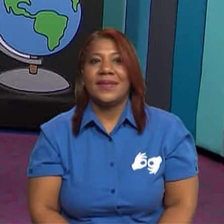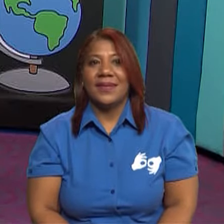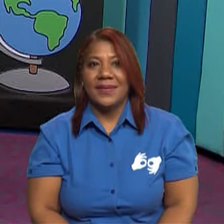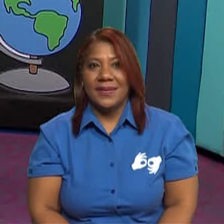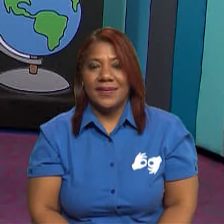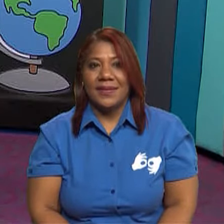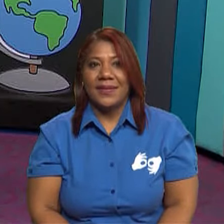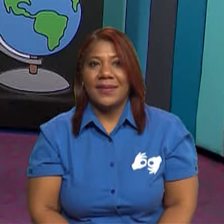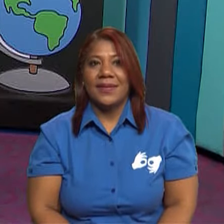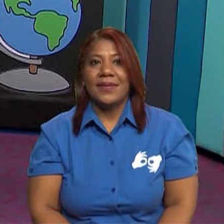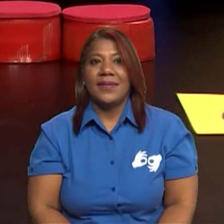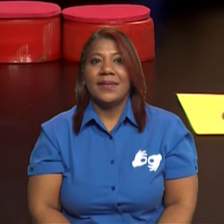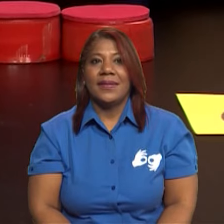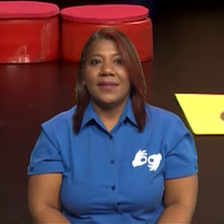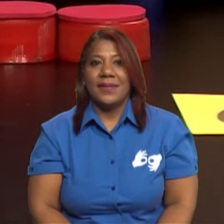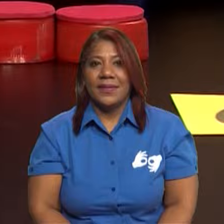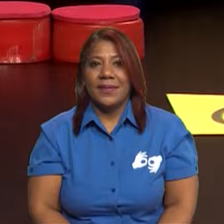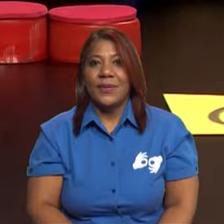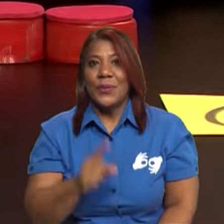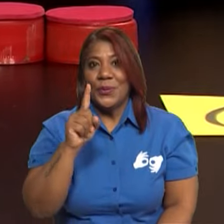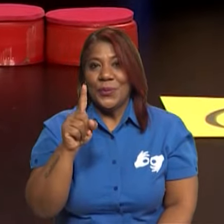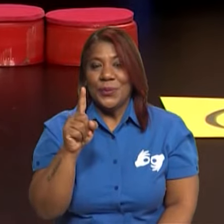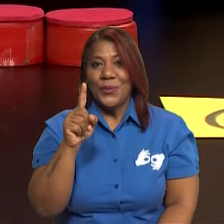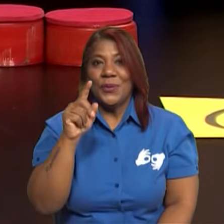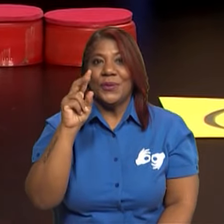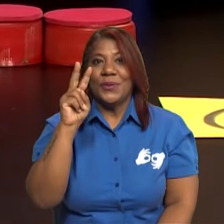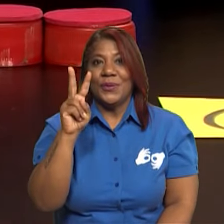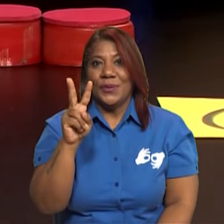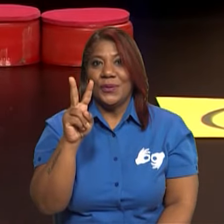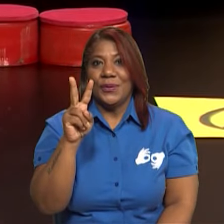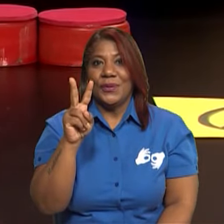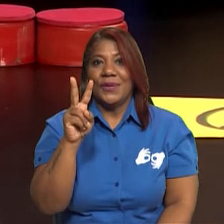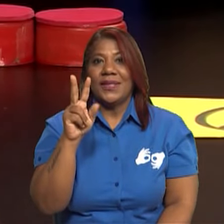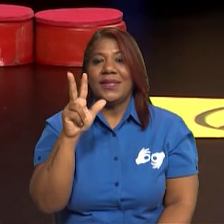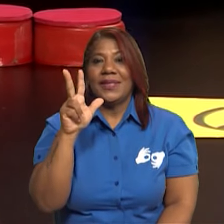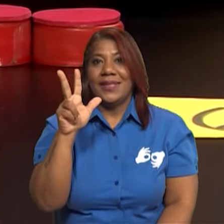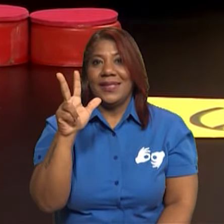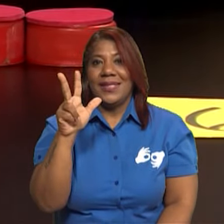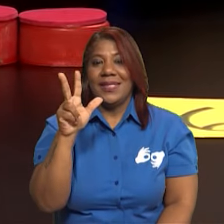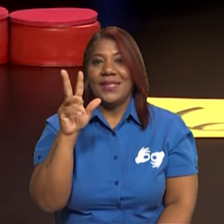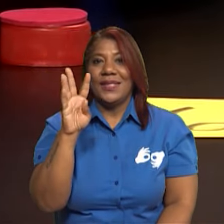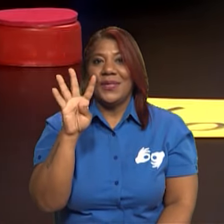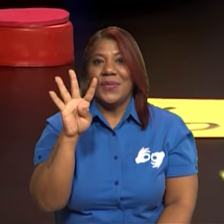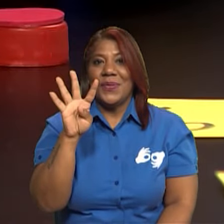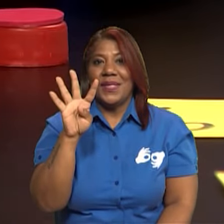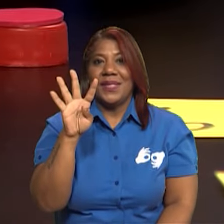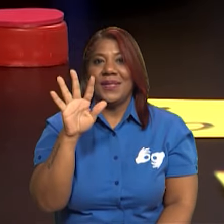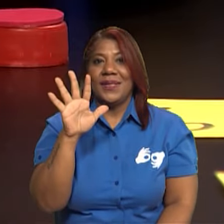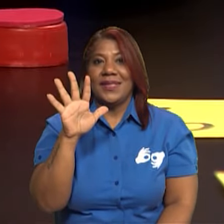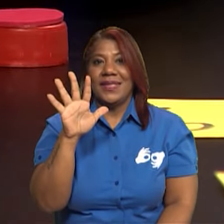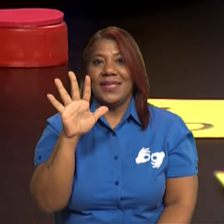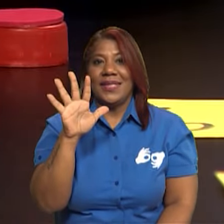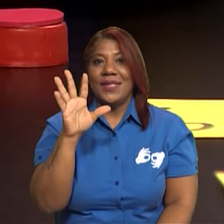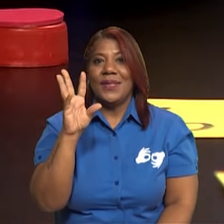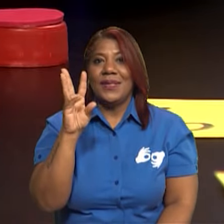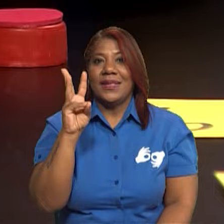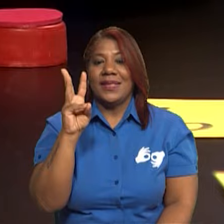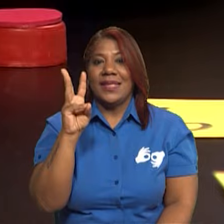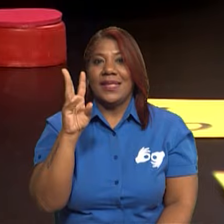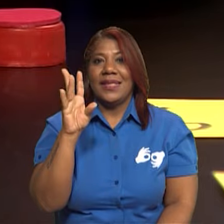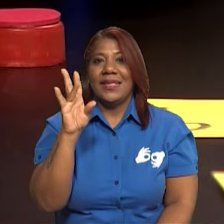maestra Carmen, me ayuda a contar. Empezamos. 1, 2, 3, 4,